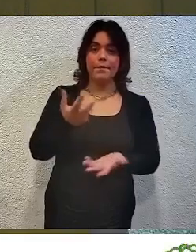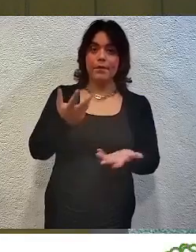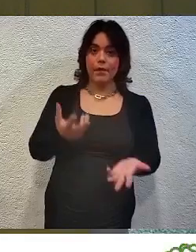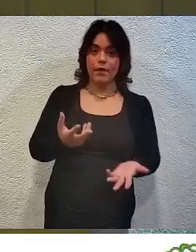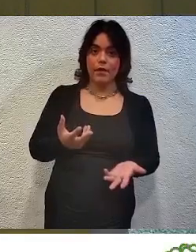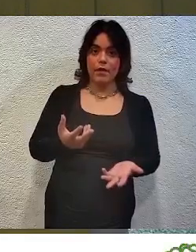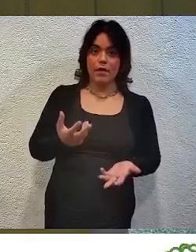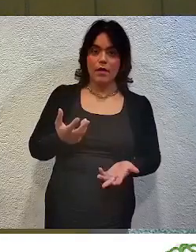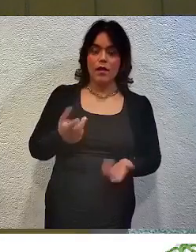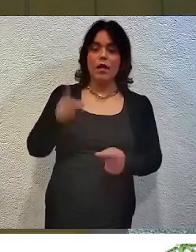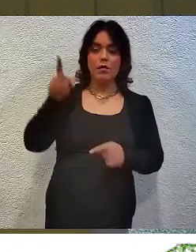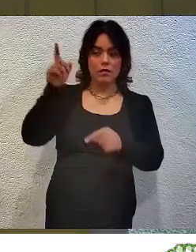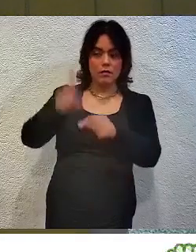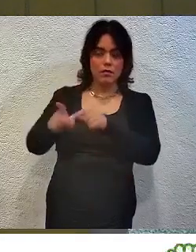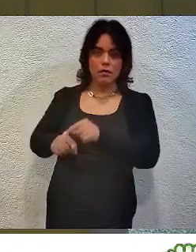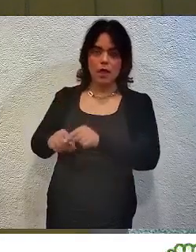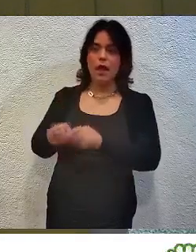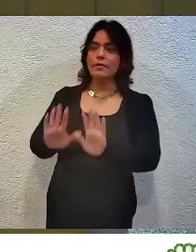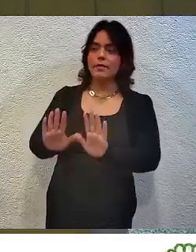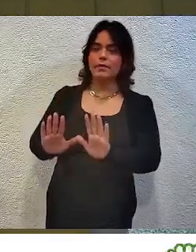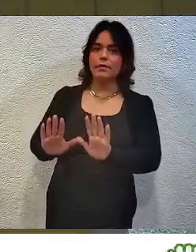procedimiento de remoción.